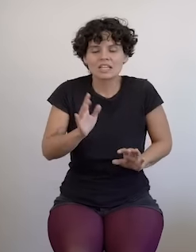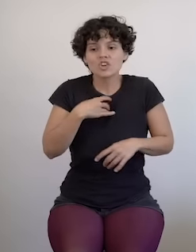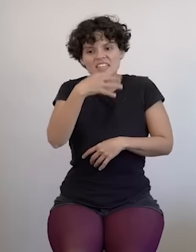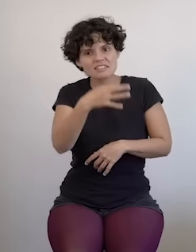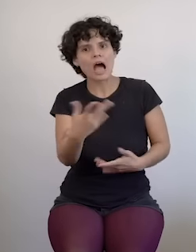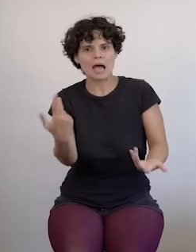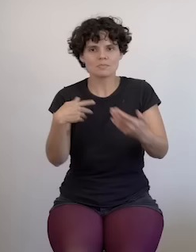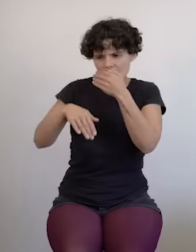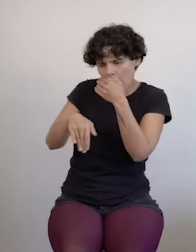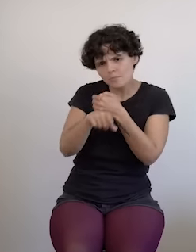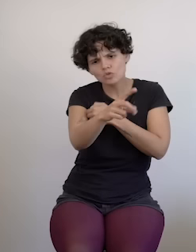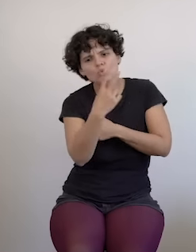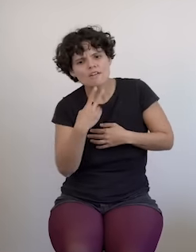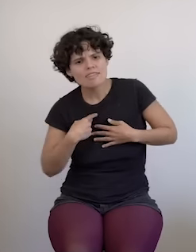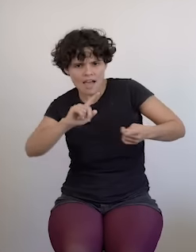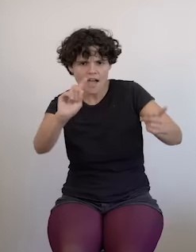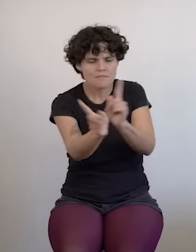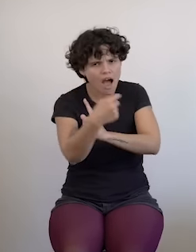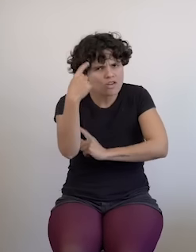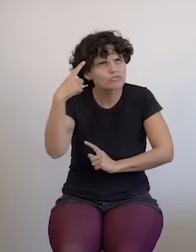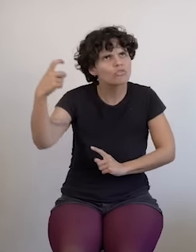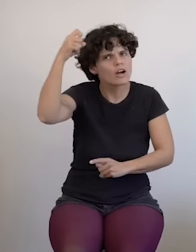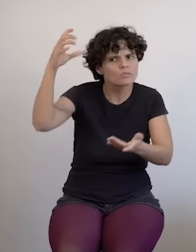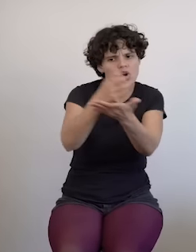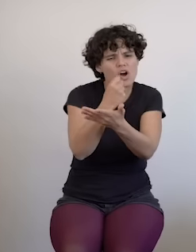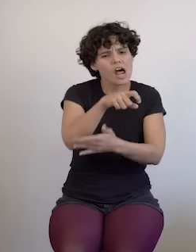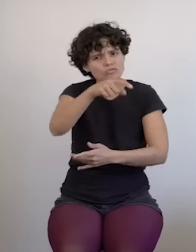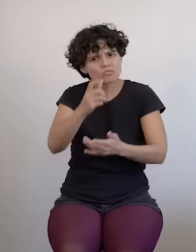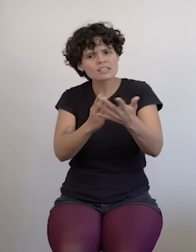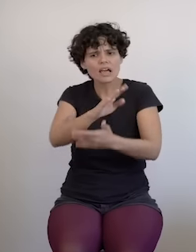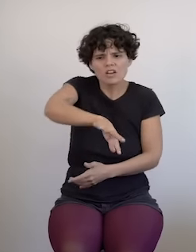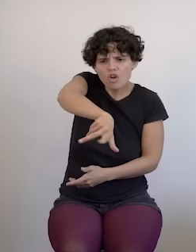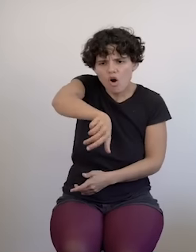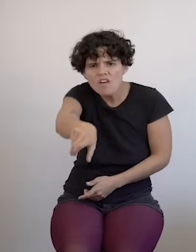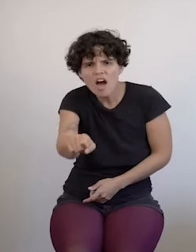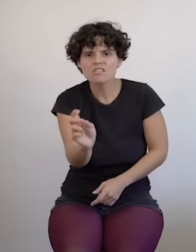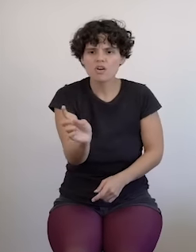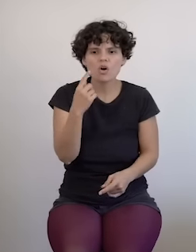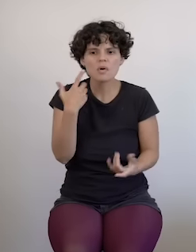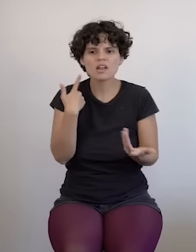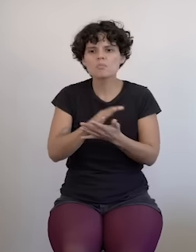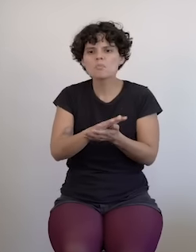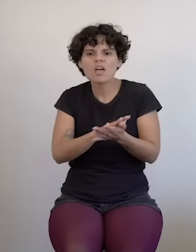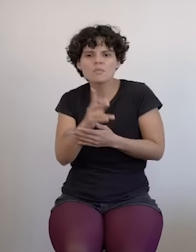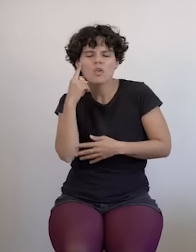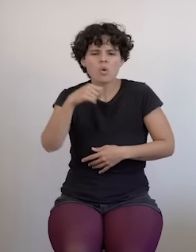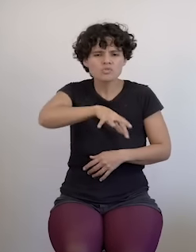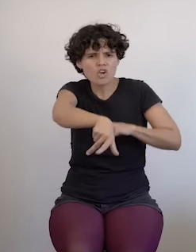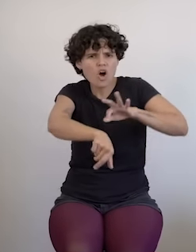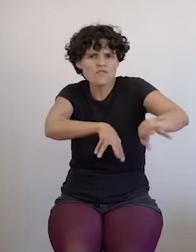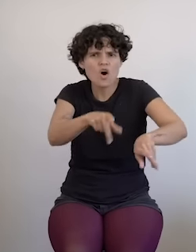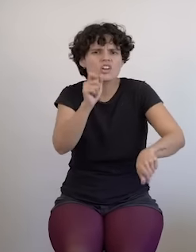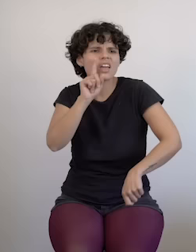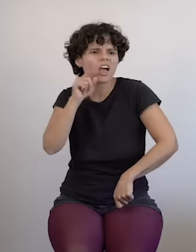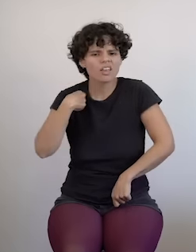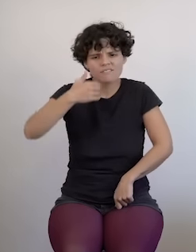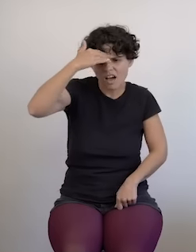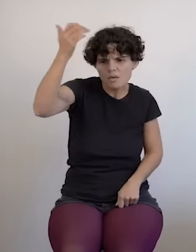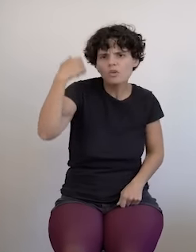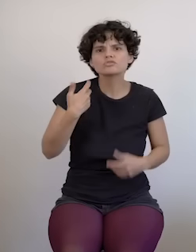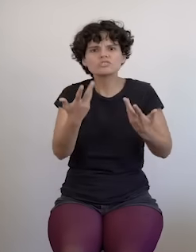¿cachai? Y les decía, puta, no, el rap, compañero, puedes cambiar tu vida, hermano. ¿Tú crees que así robando, hermano, vamos a poder? Yo no he visto ningún que robe